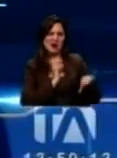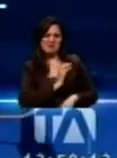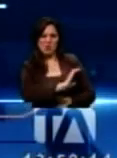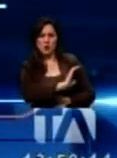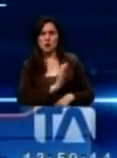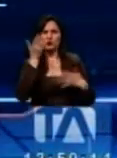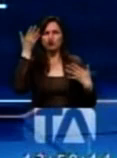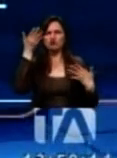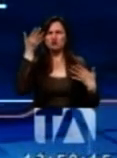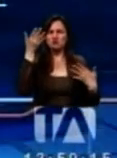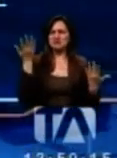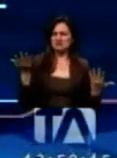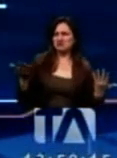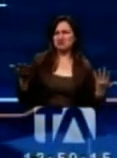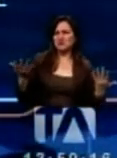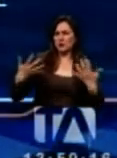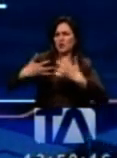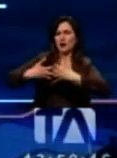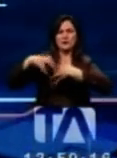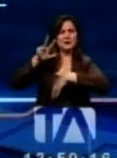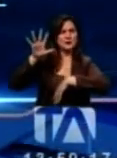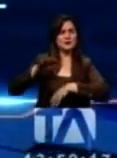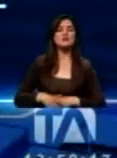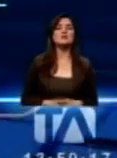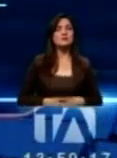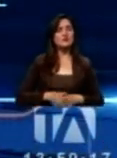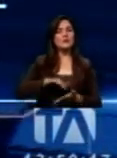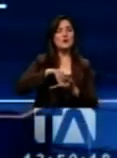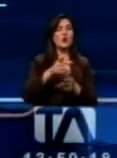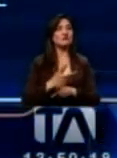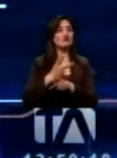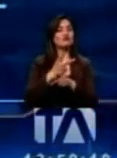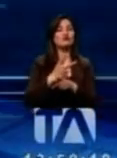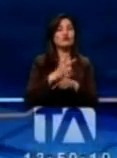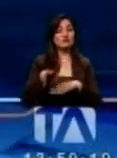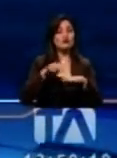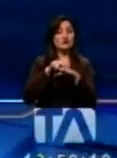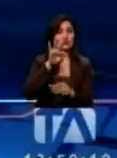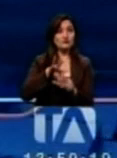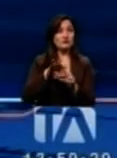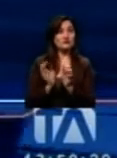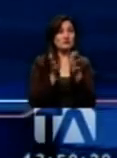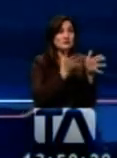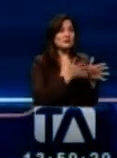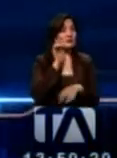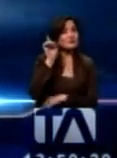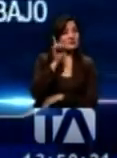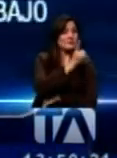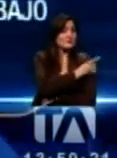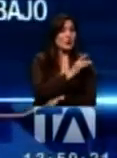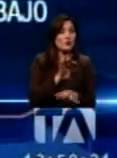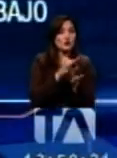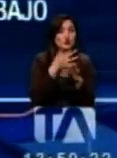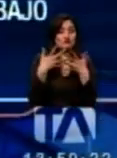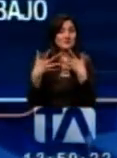vinculación política con Ruptura, entonces aliado al gobierno. Además, fue miembro del Consejo Nacional Electoral. Pamela Martínez Loaiza, delegada de la Función